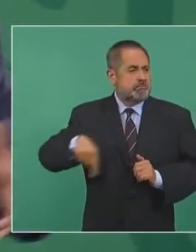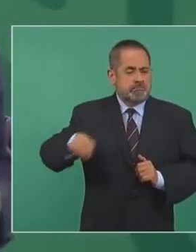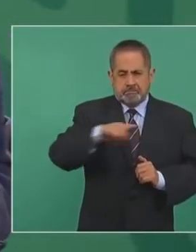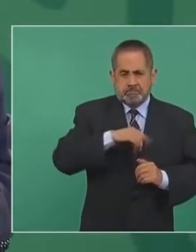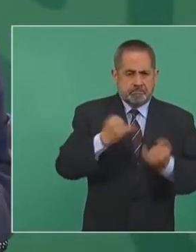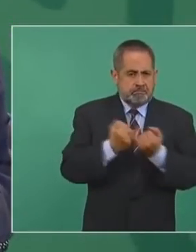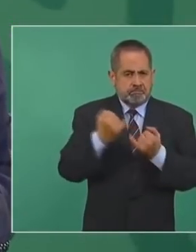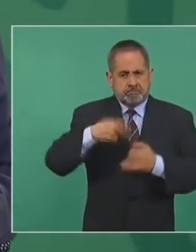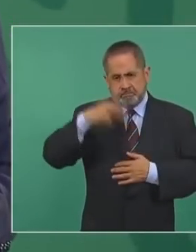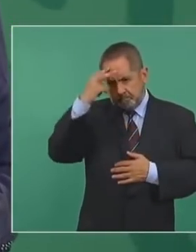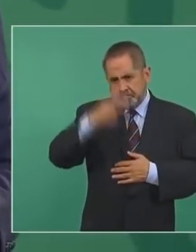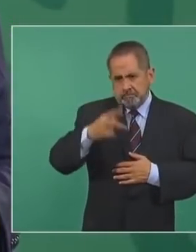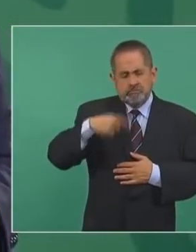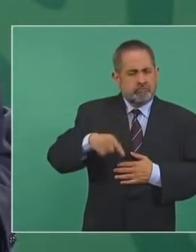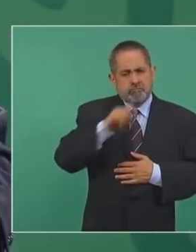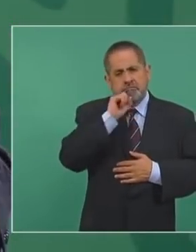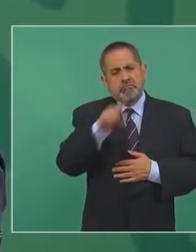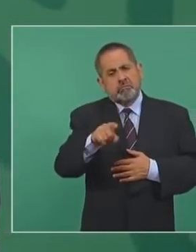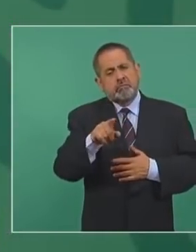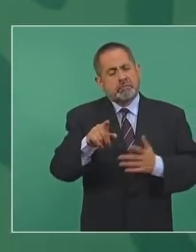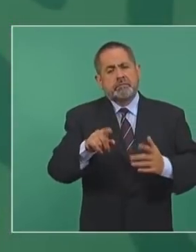llamar, es válido, es su